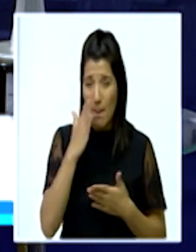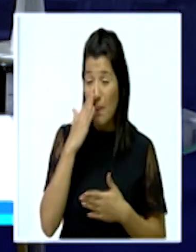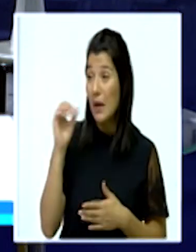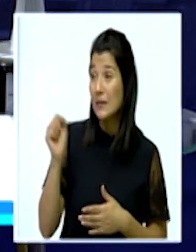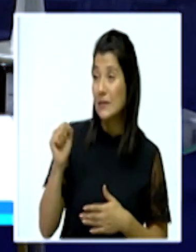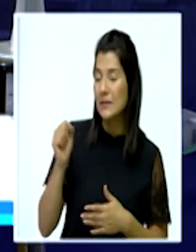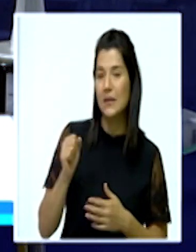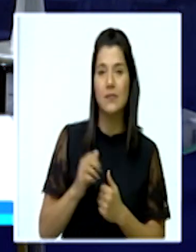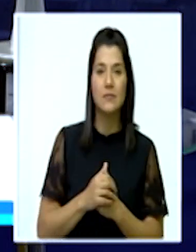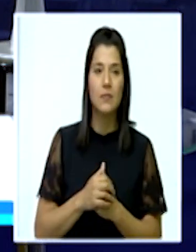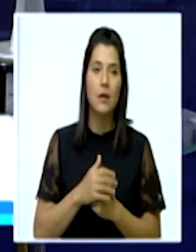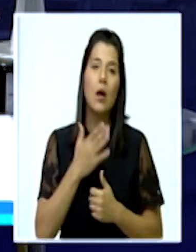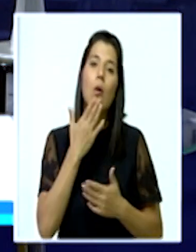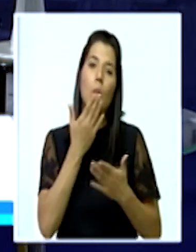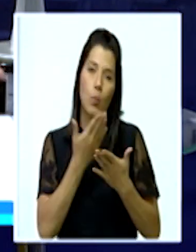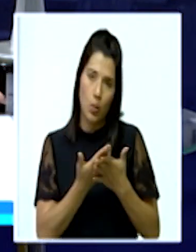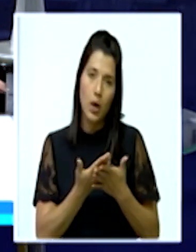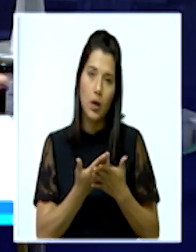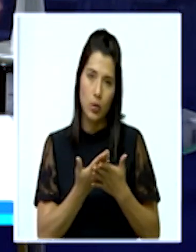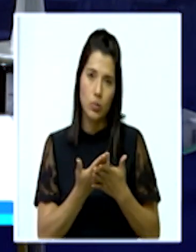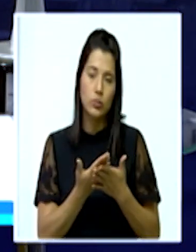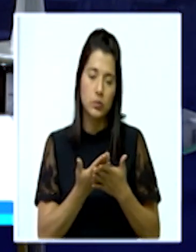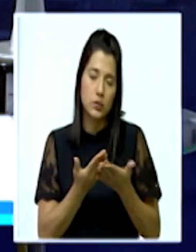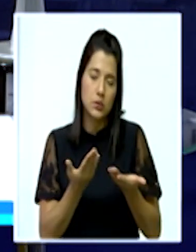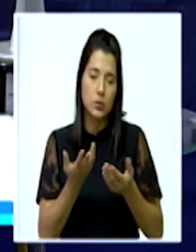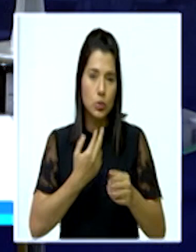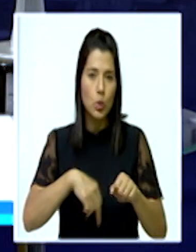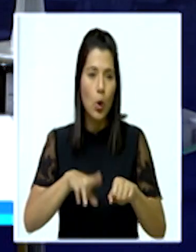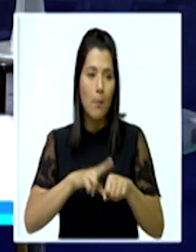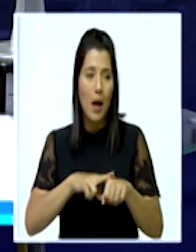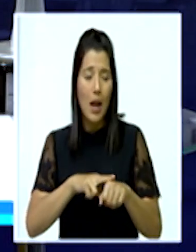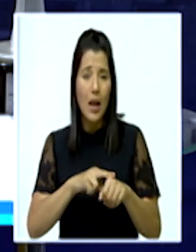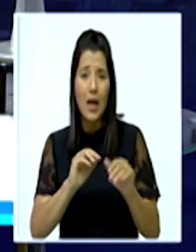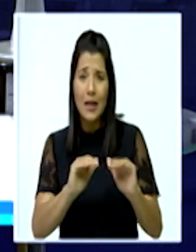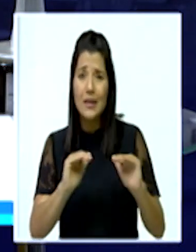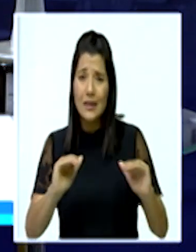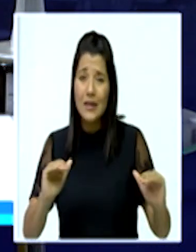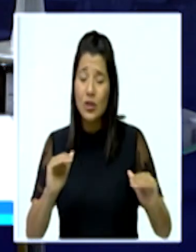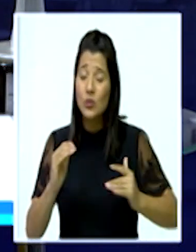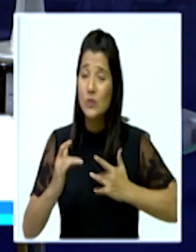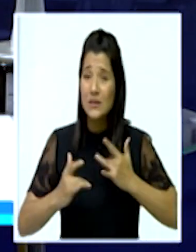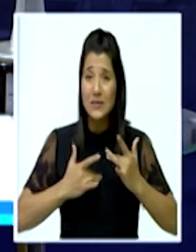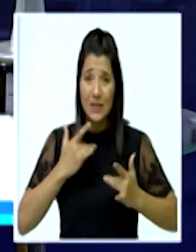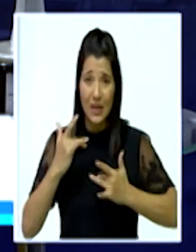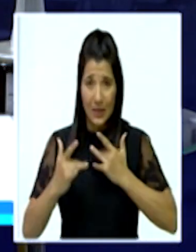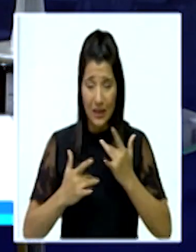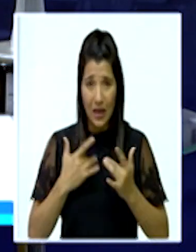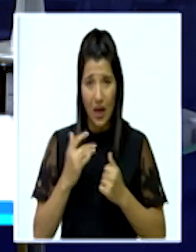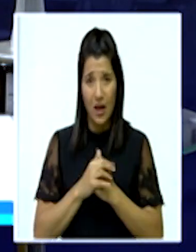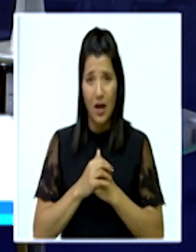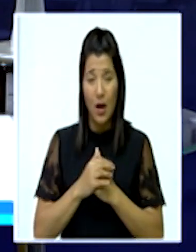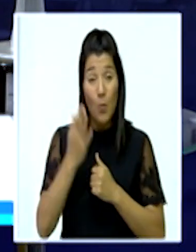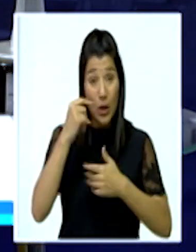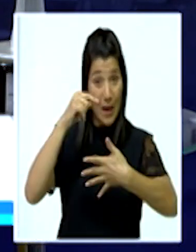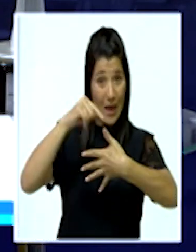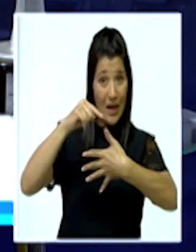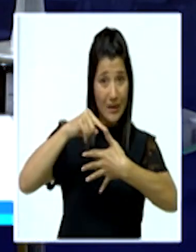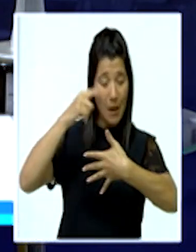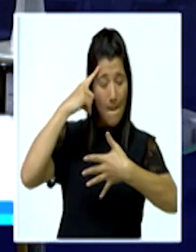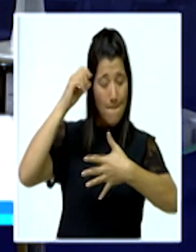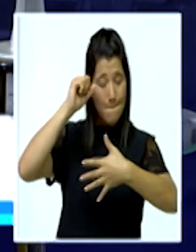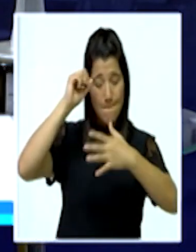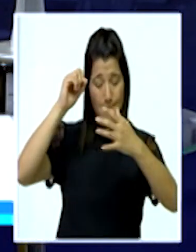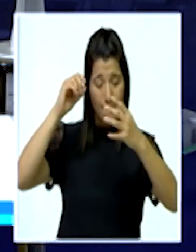Bueno, es esperado que los niños tengan síntomas, porque los niños lo que hacen es que en el choque estoy hablando, ellos lo que hacen es que